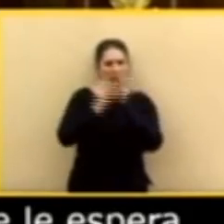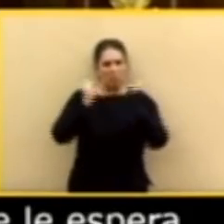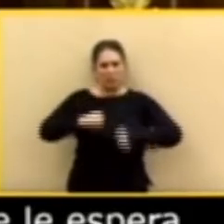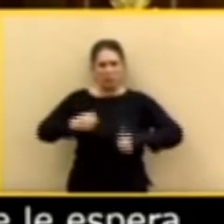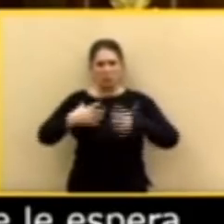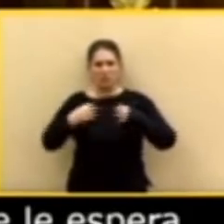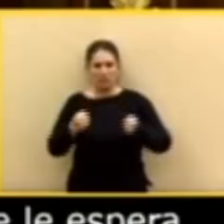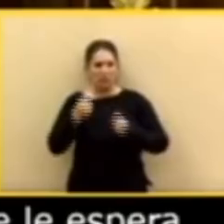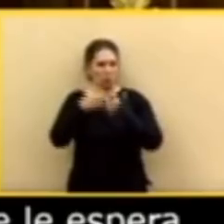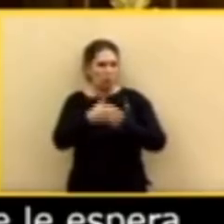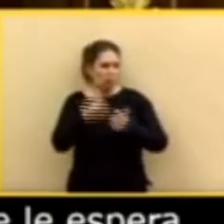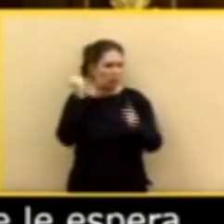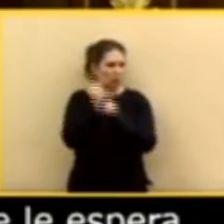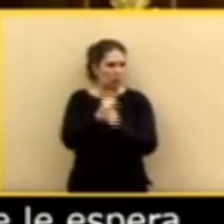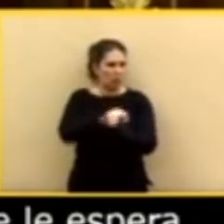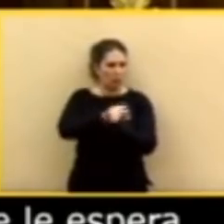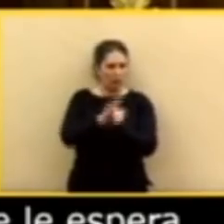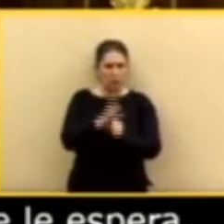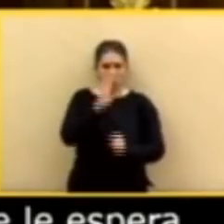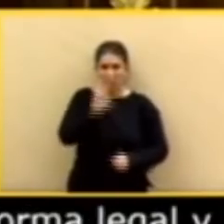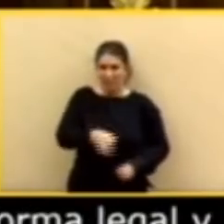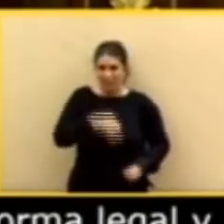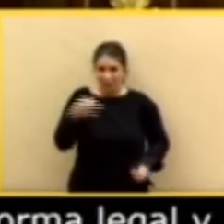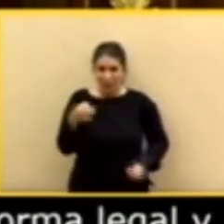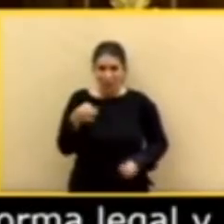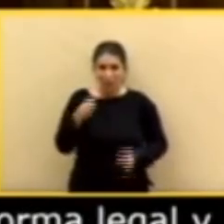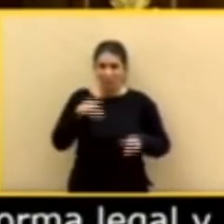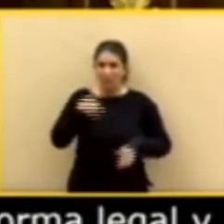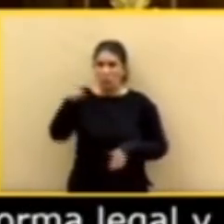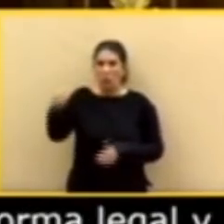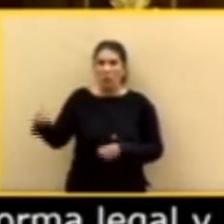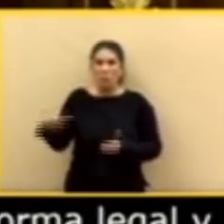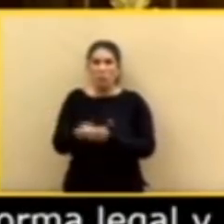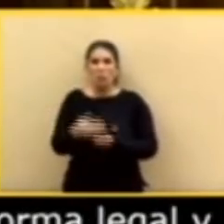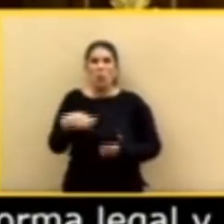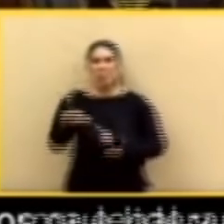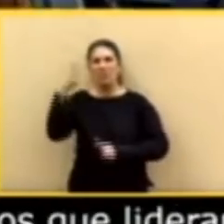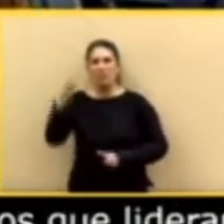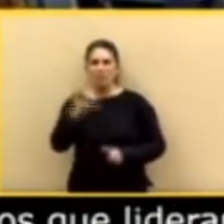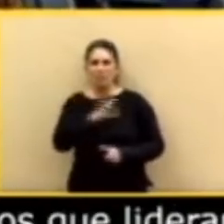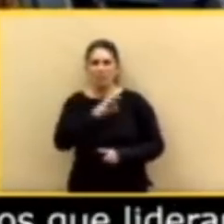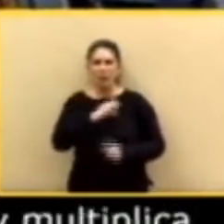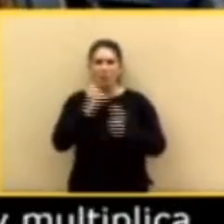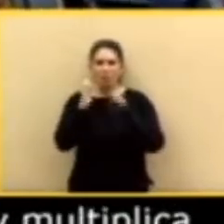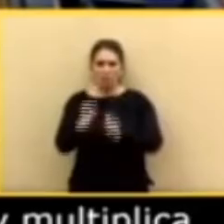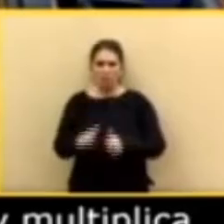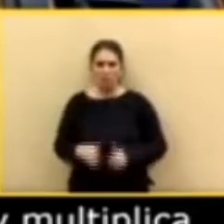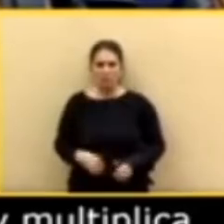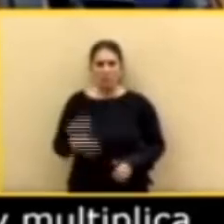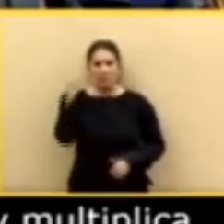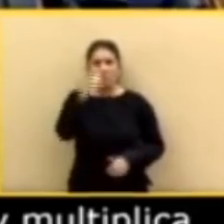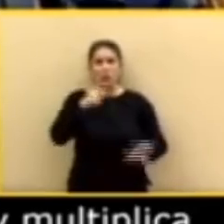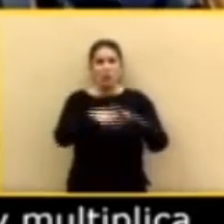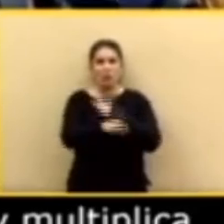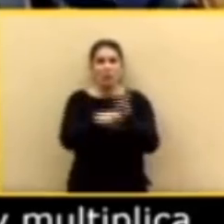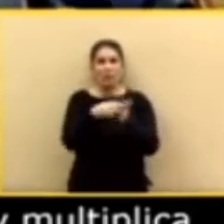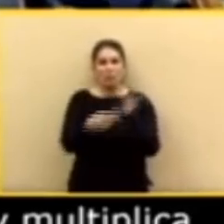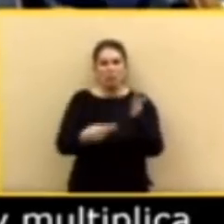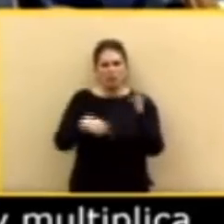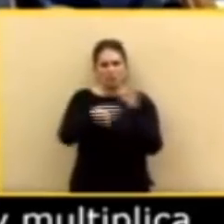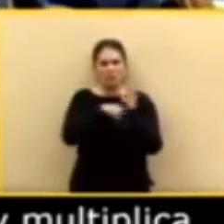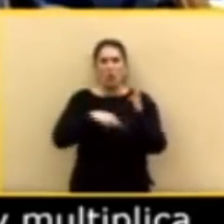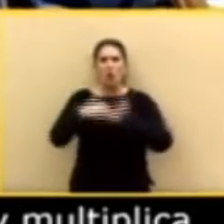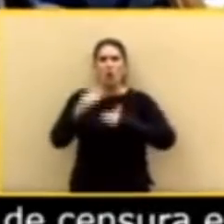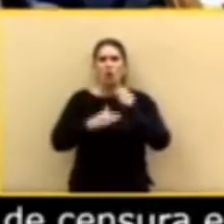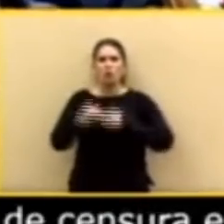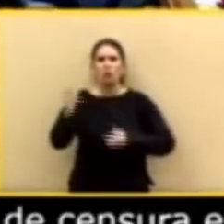María. Soraya Sáenz de Santa María representaba el continuismo de Mariano Rajoy Brey y, de